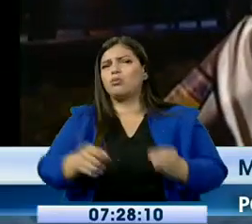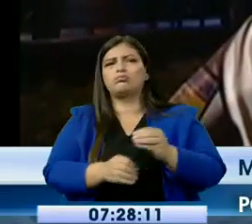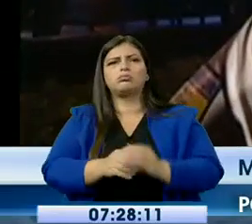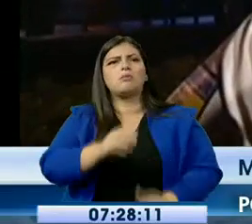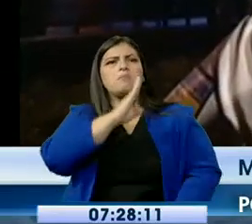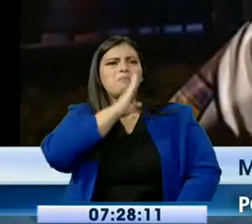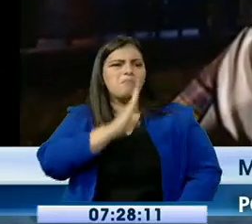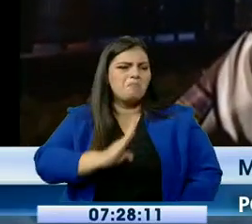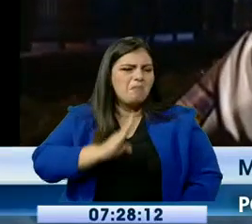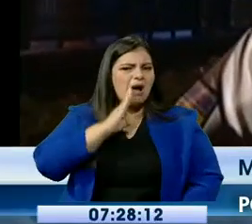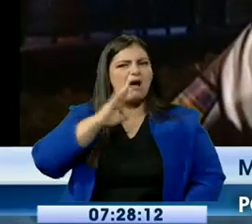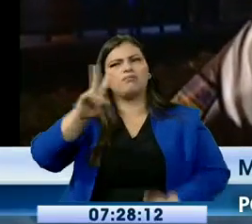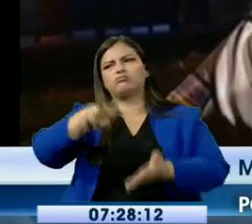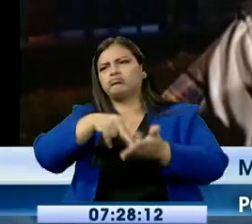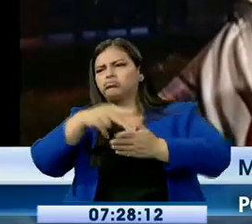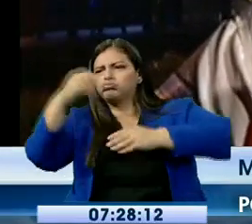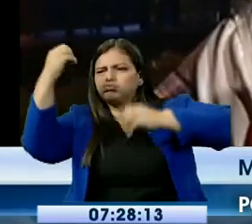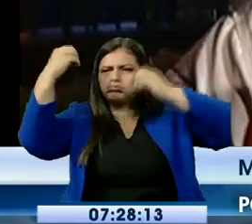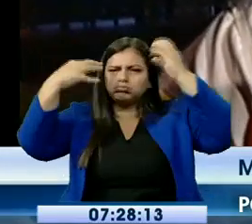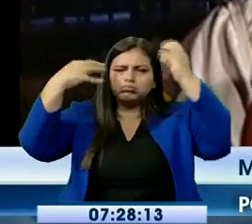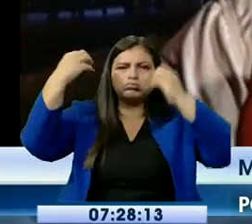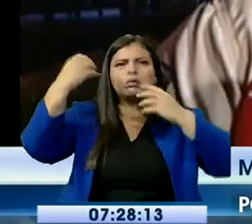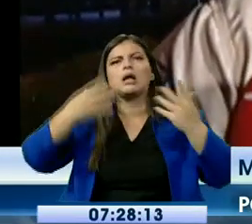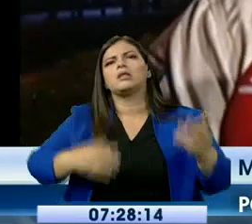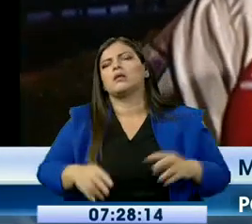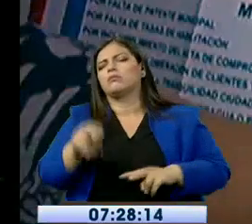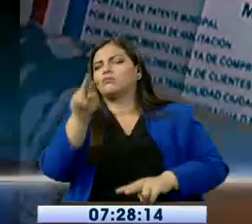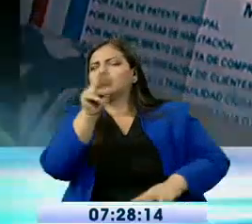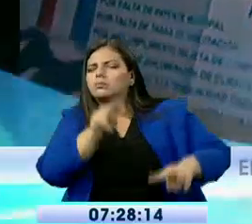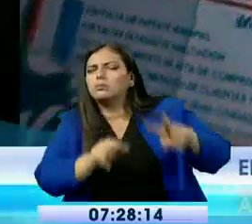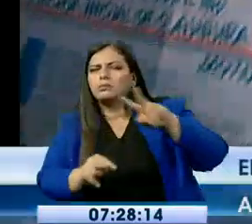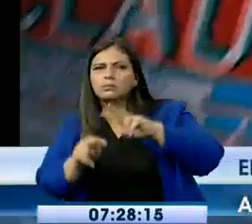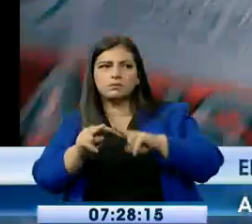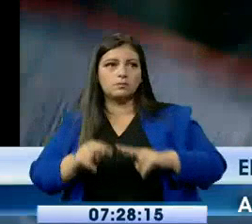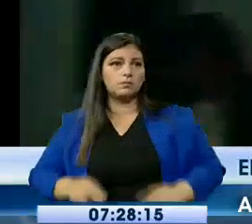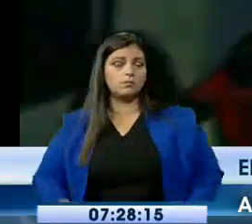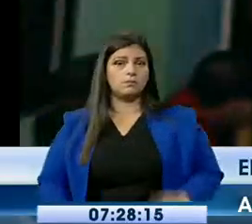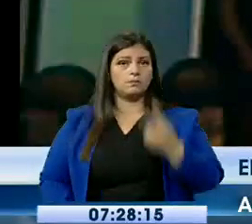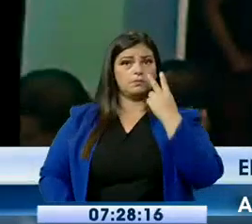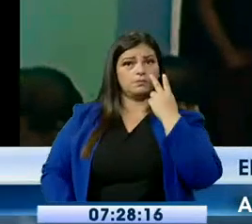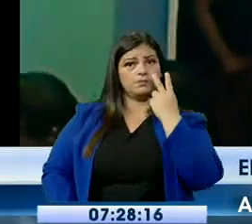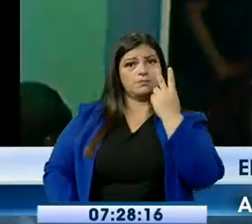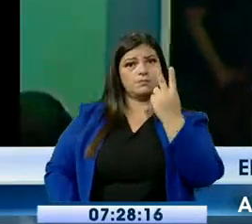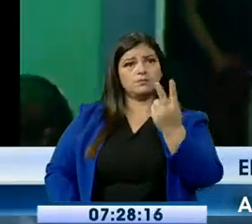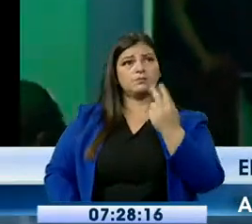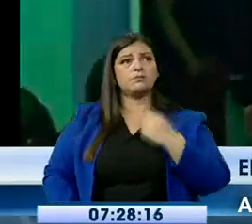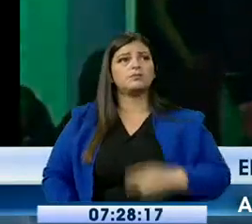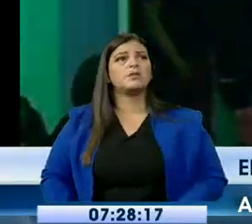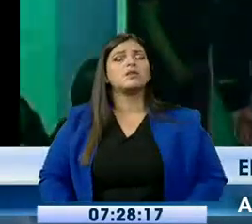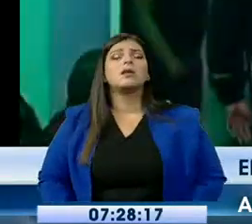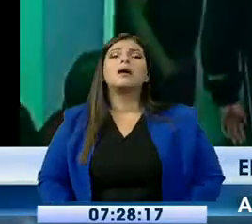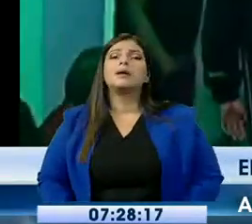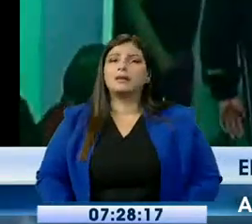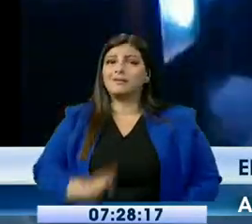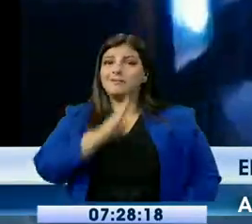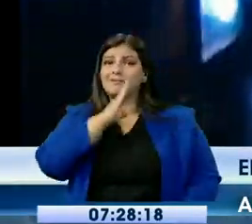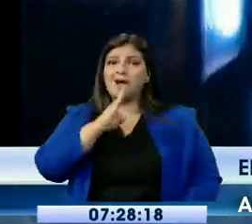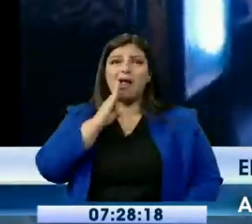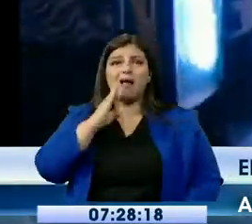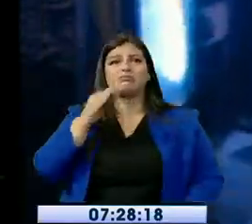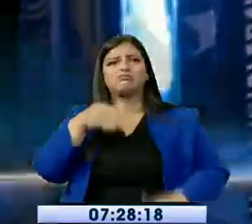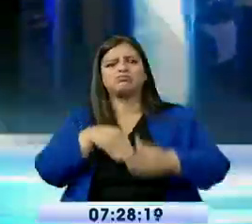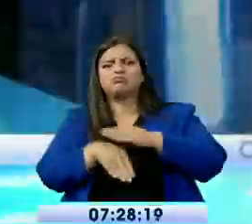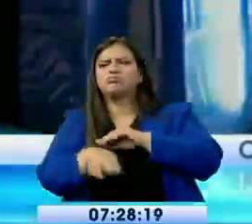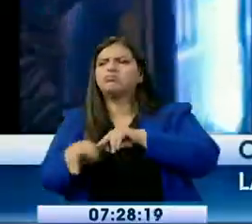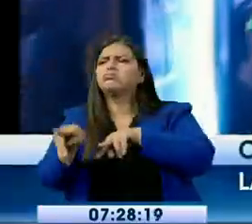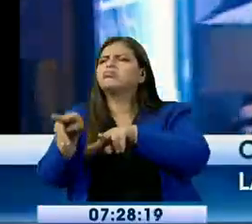se encuentran expendiendo alcohol artesanal. Dentro de esta operación se logró descubrir algunas anomalías que determinó